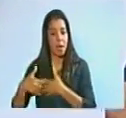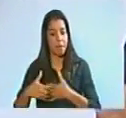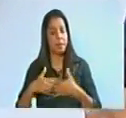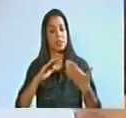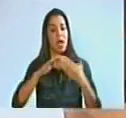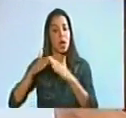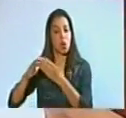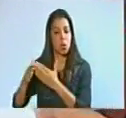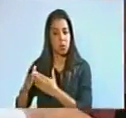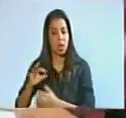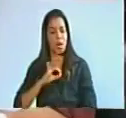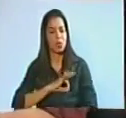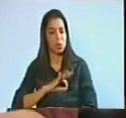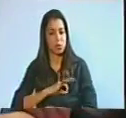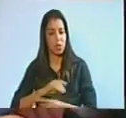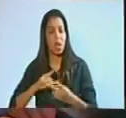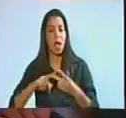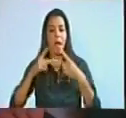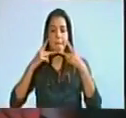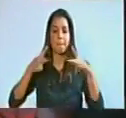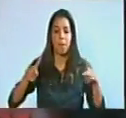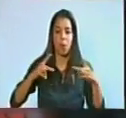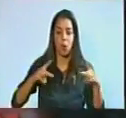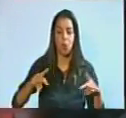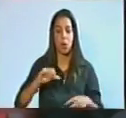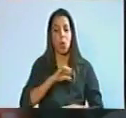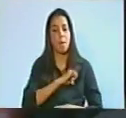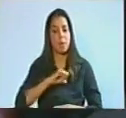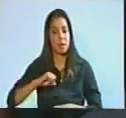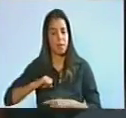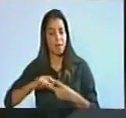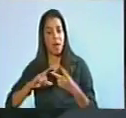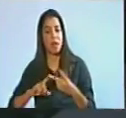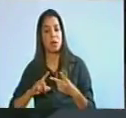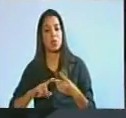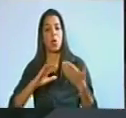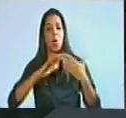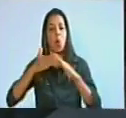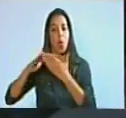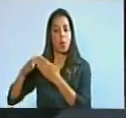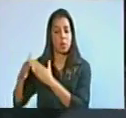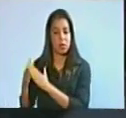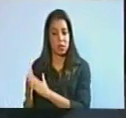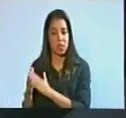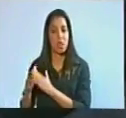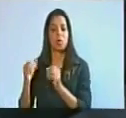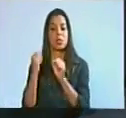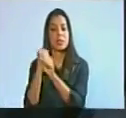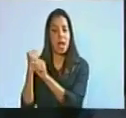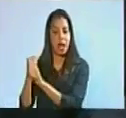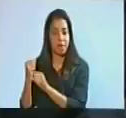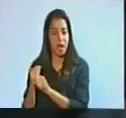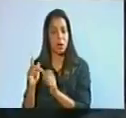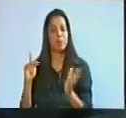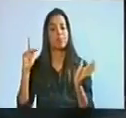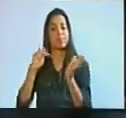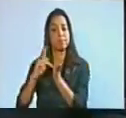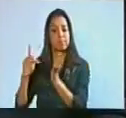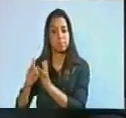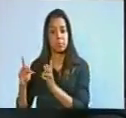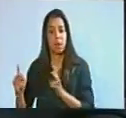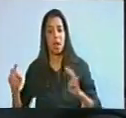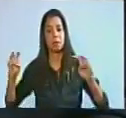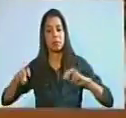los sectores público, privado, comunal y de las trabajadoras y